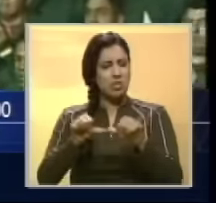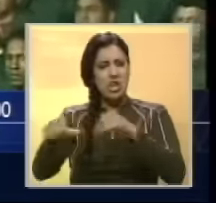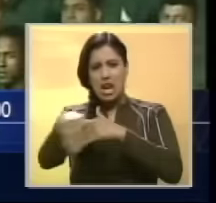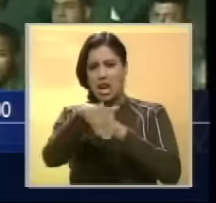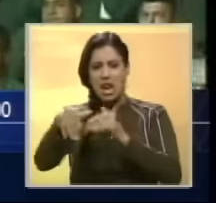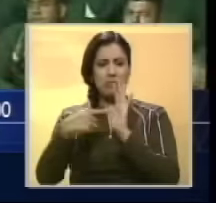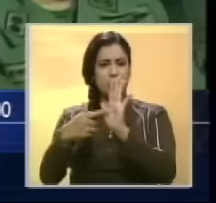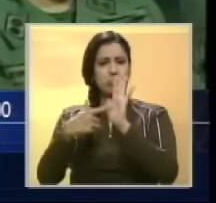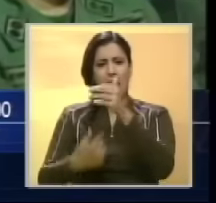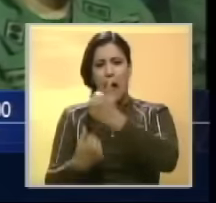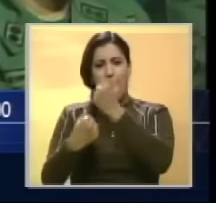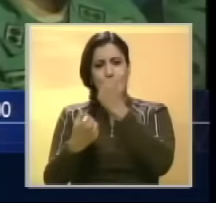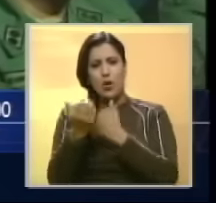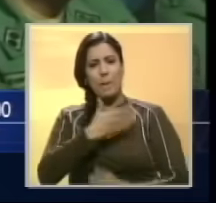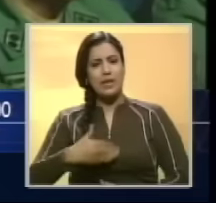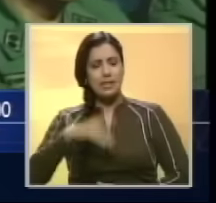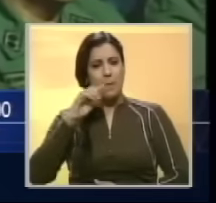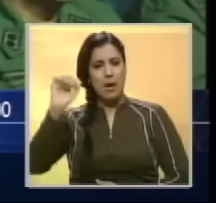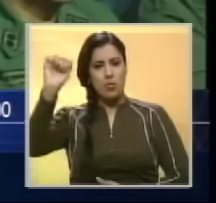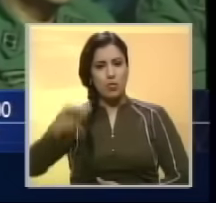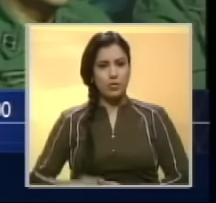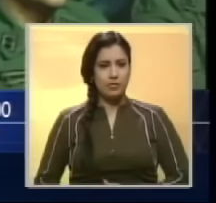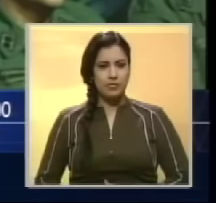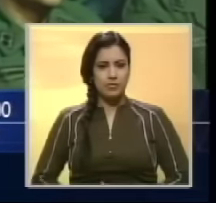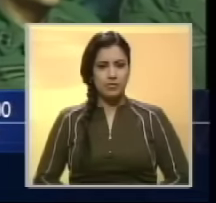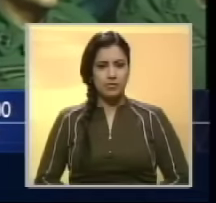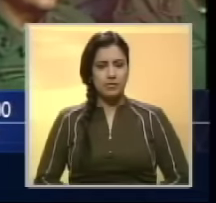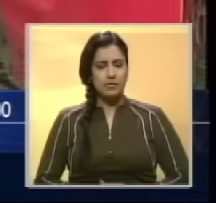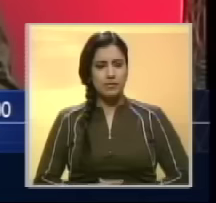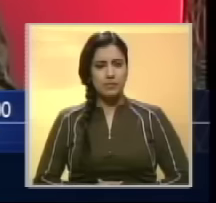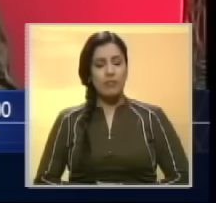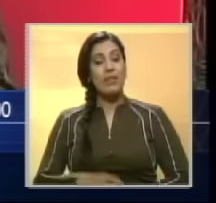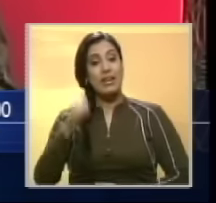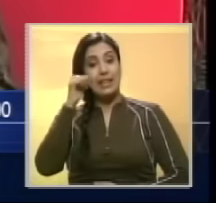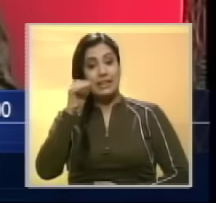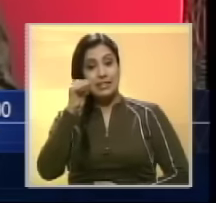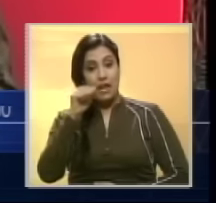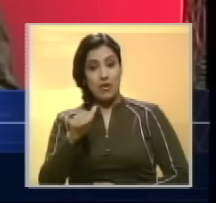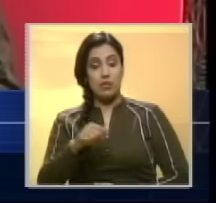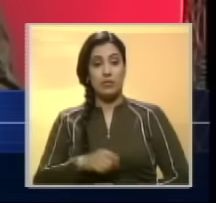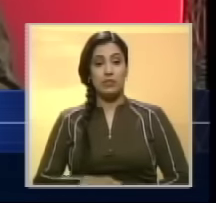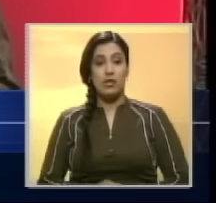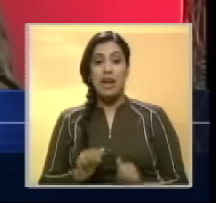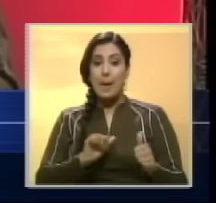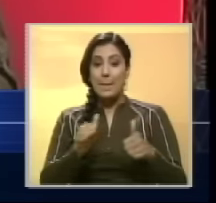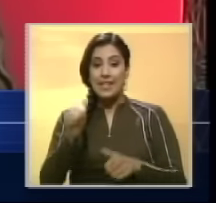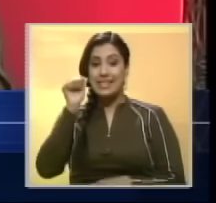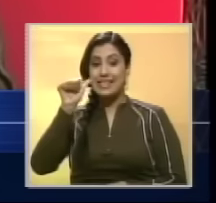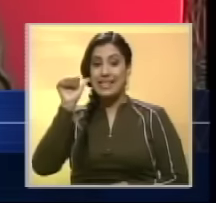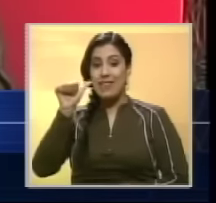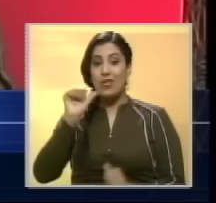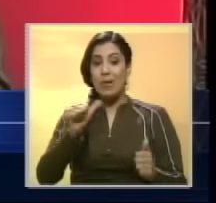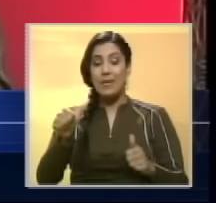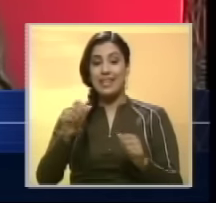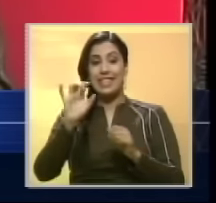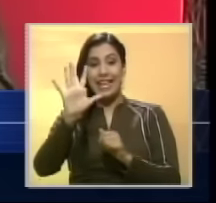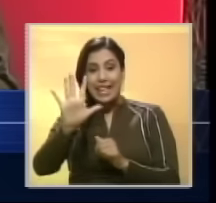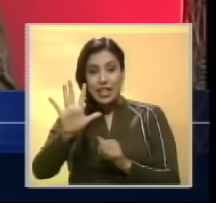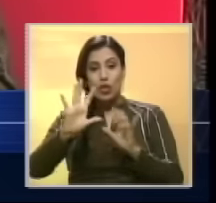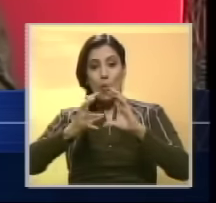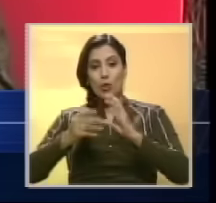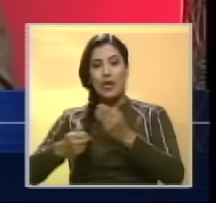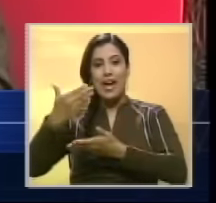la calle mostrando su apoyo al presidente Nicolás Maduro el día sábado se activa el quinto motor que